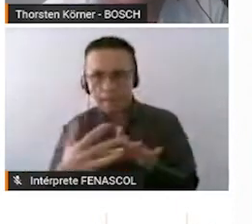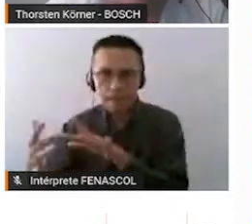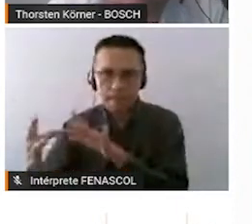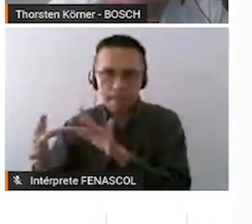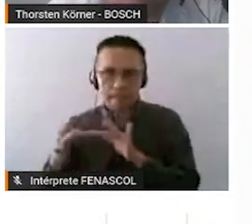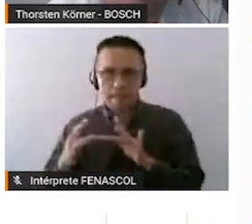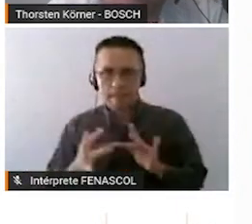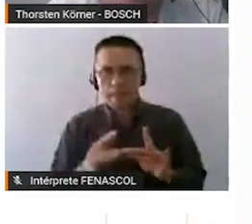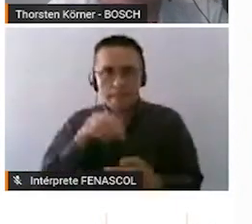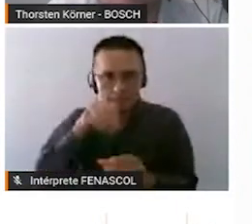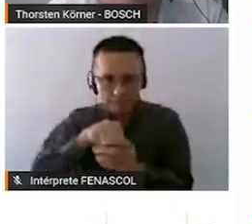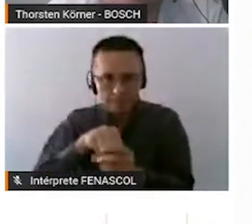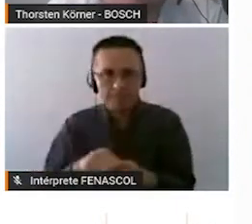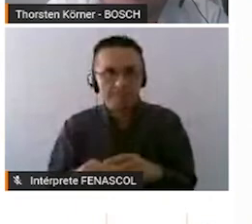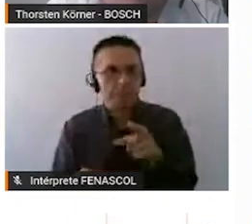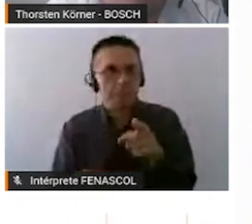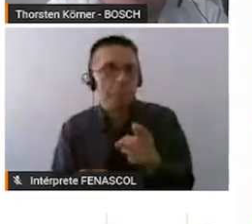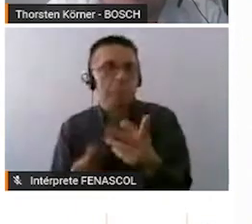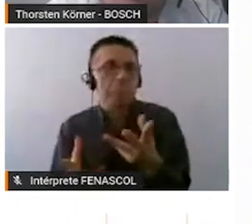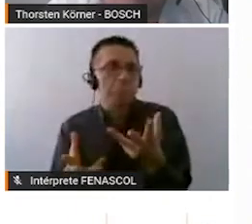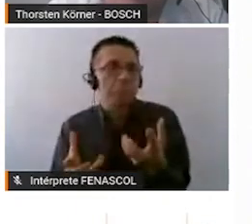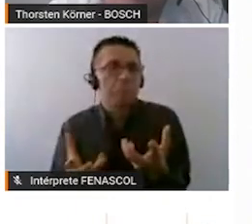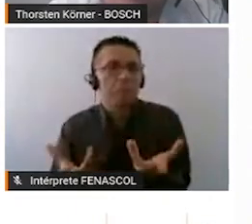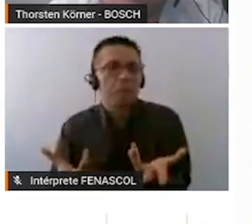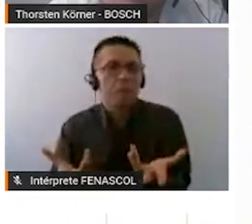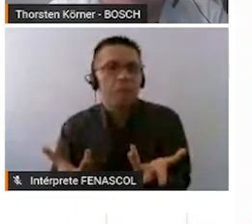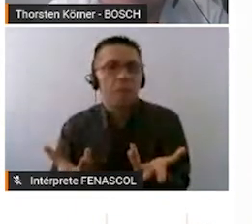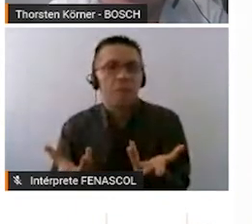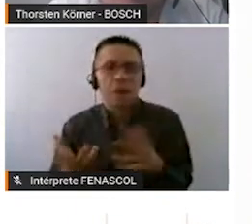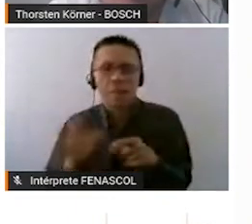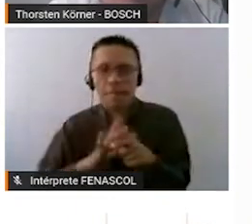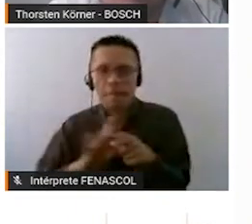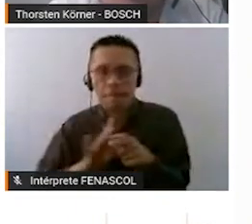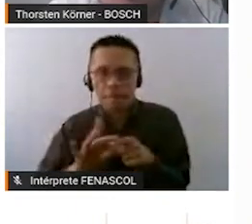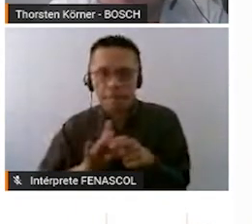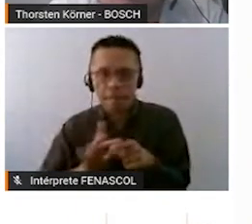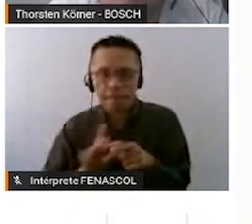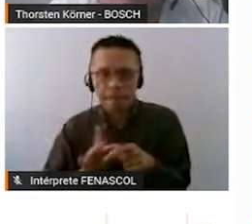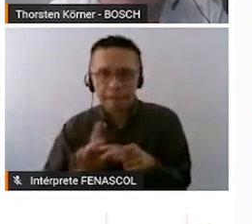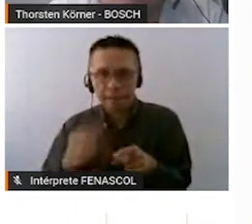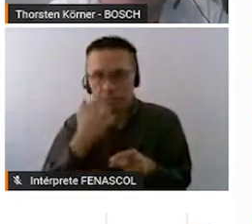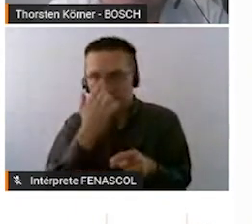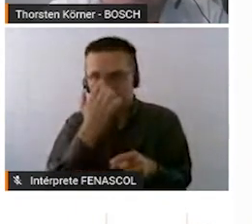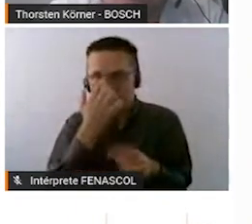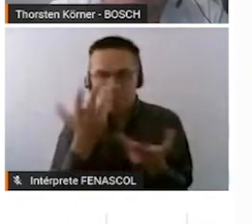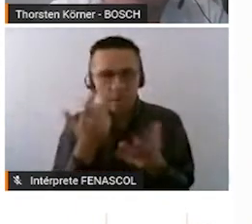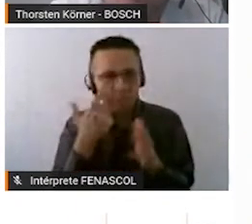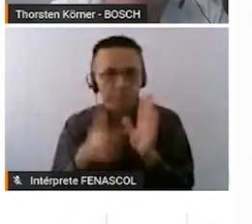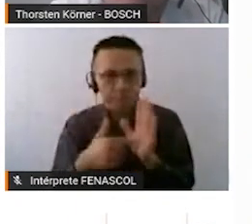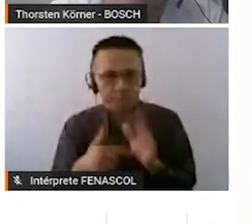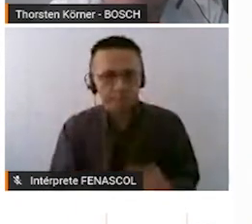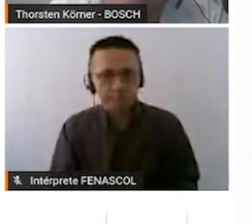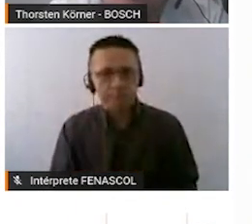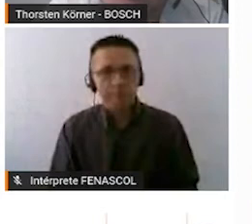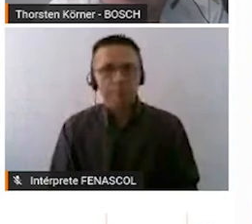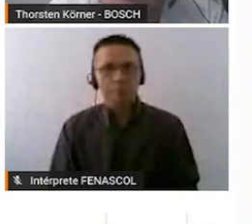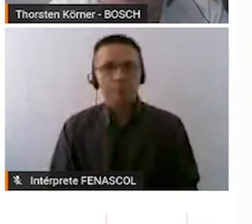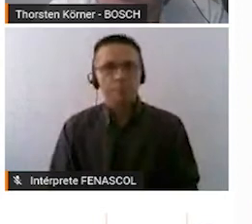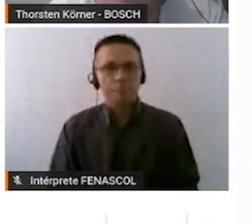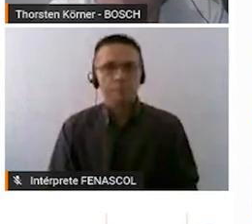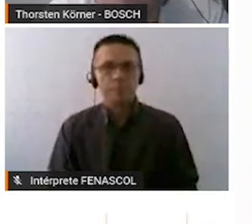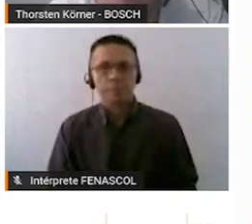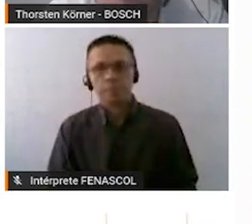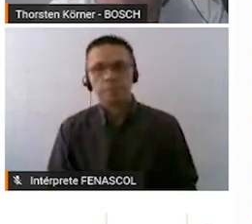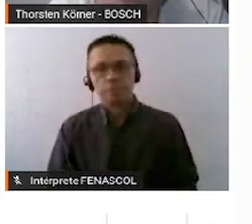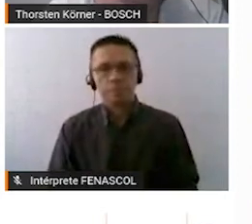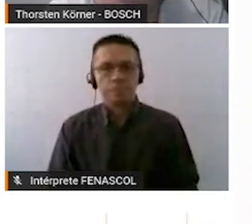que quisiéramos en algún momento implementar también a nivel mundial. Primero, lo